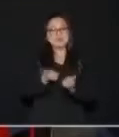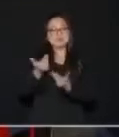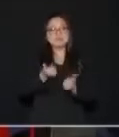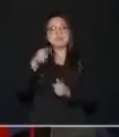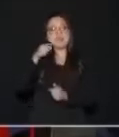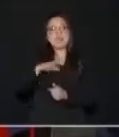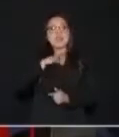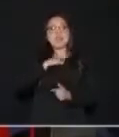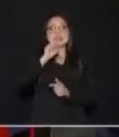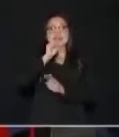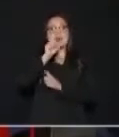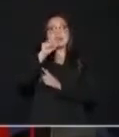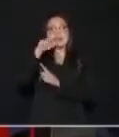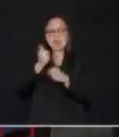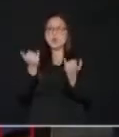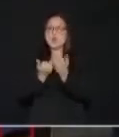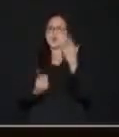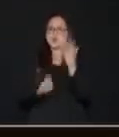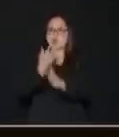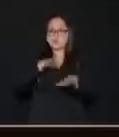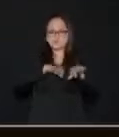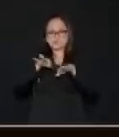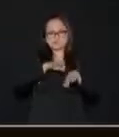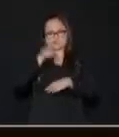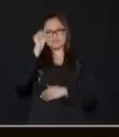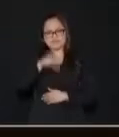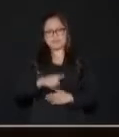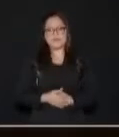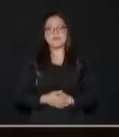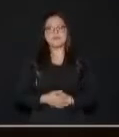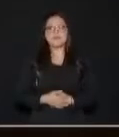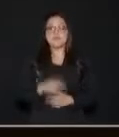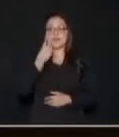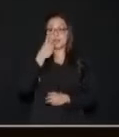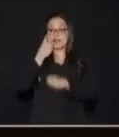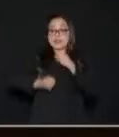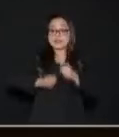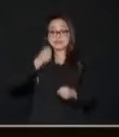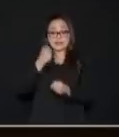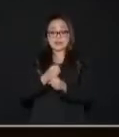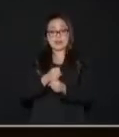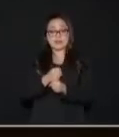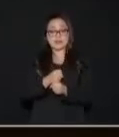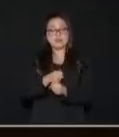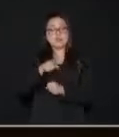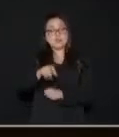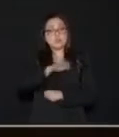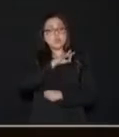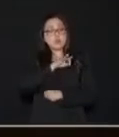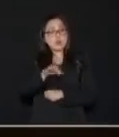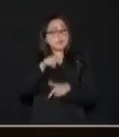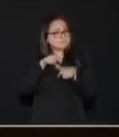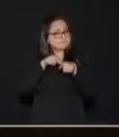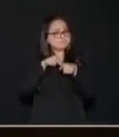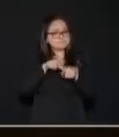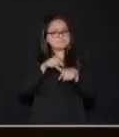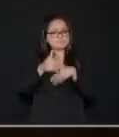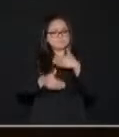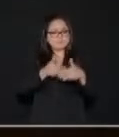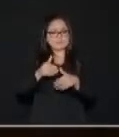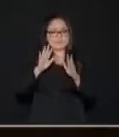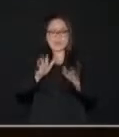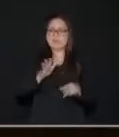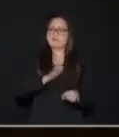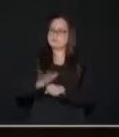de salina cruz y coatzacoalcos en tres años estará funcionando me